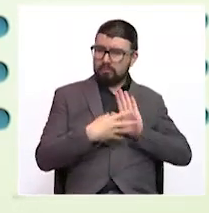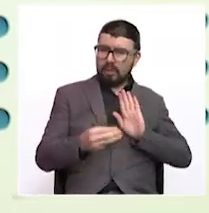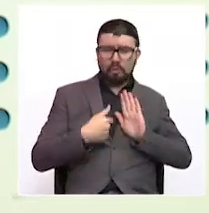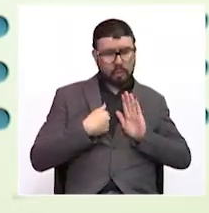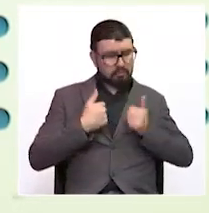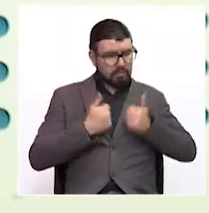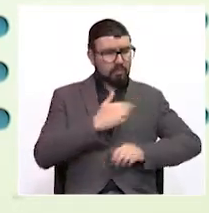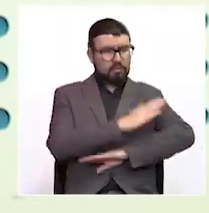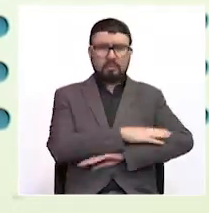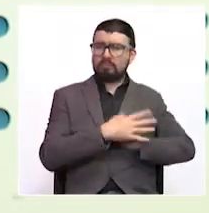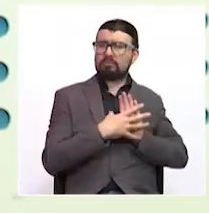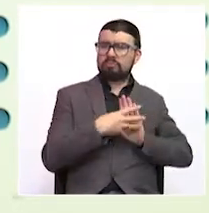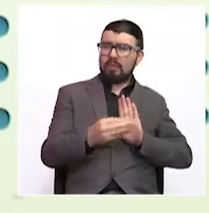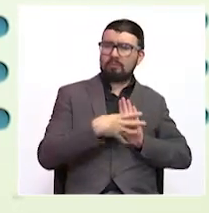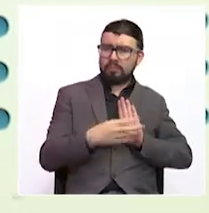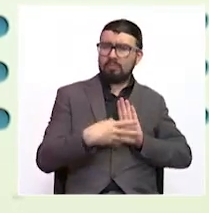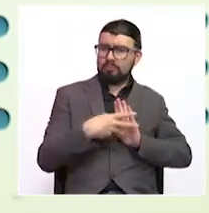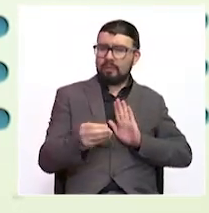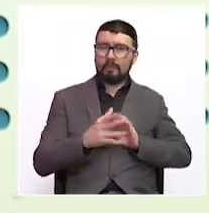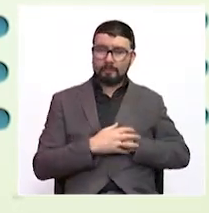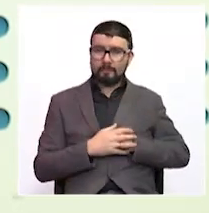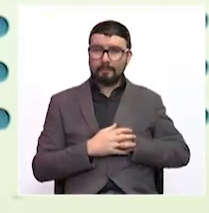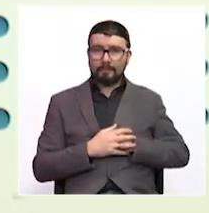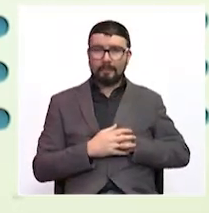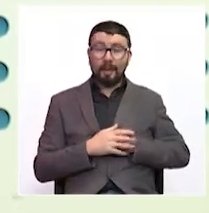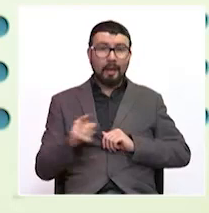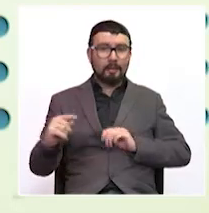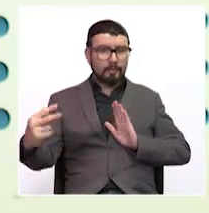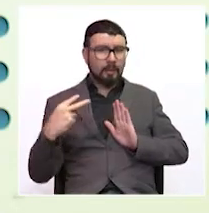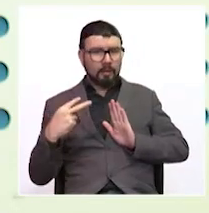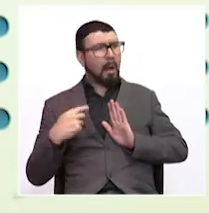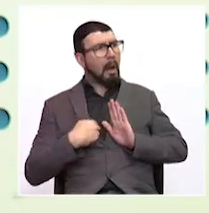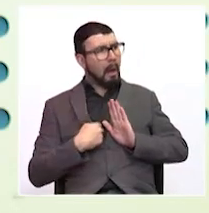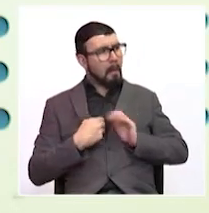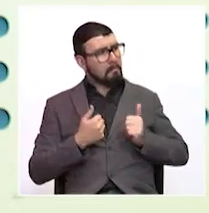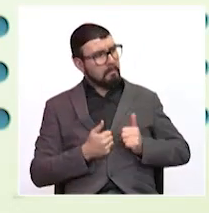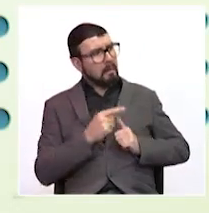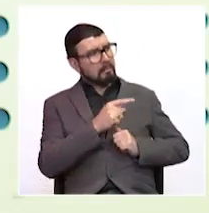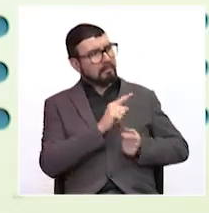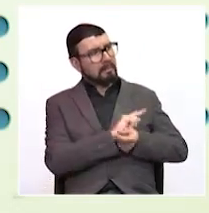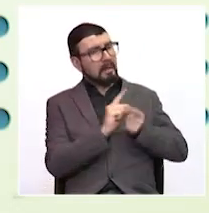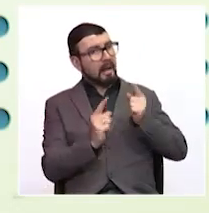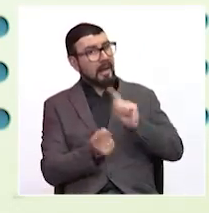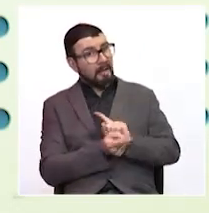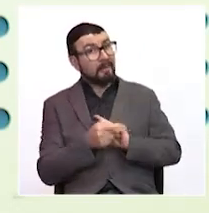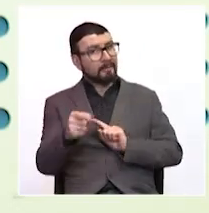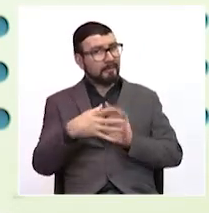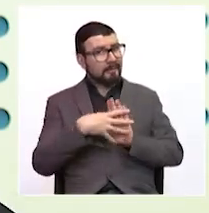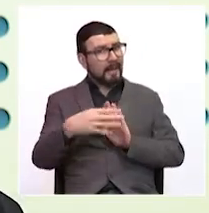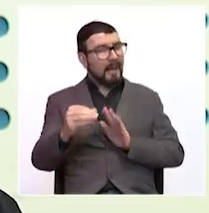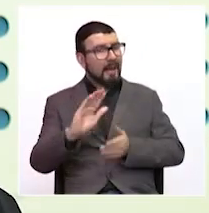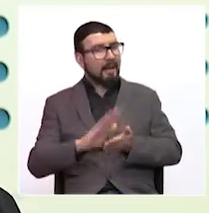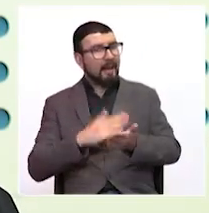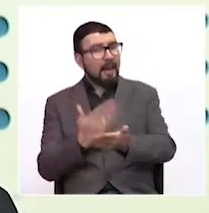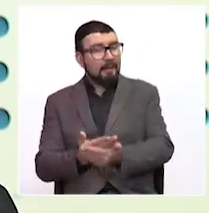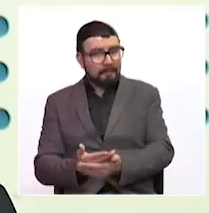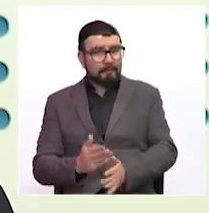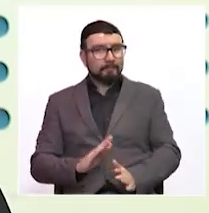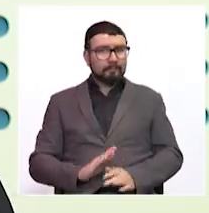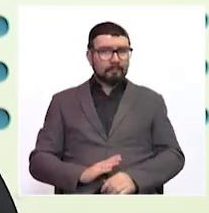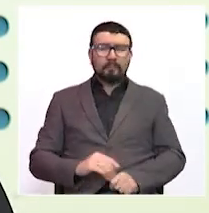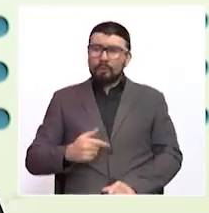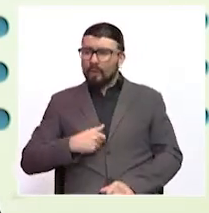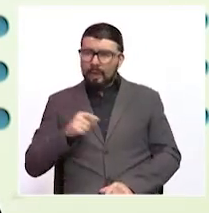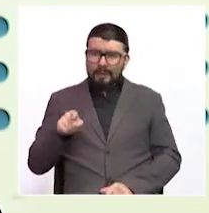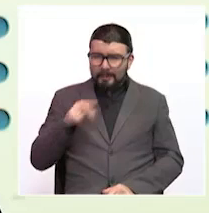dese cuenta que usted está generando impresiones permanentemente en su comportamiento y entonces nuevas dentro del terreno